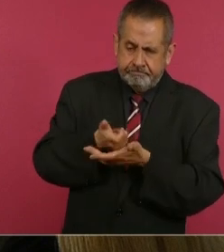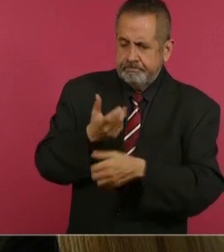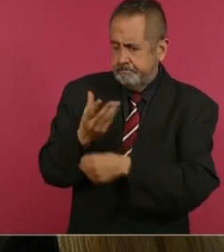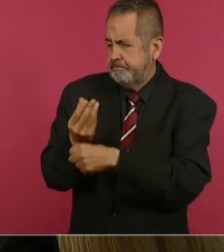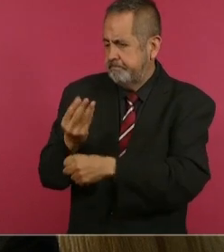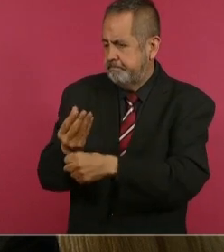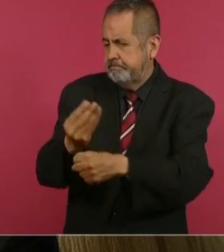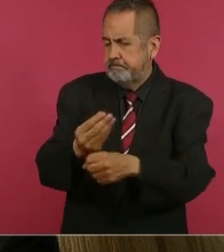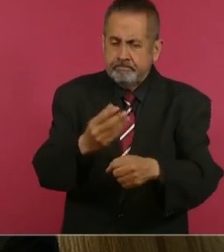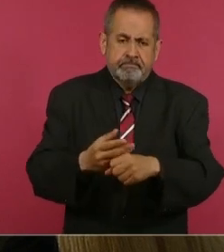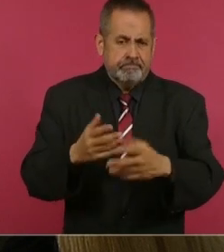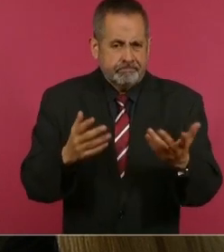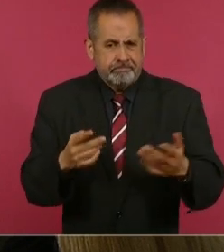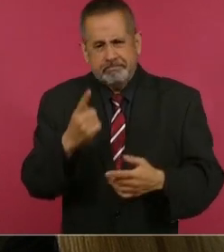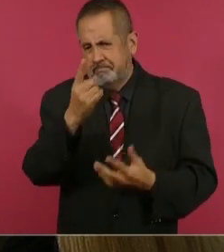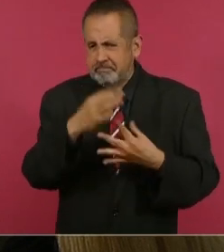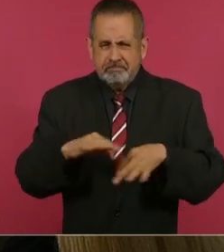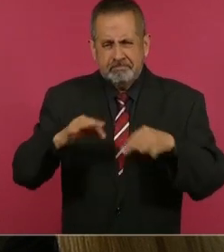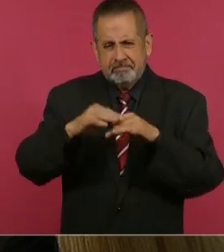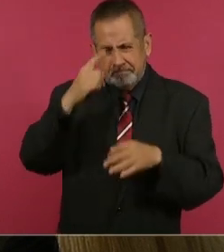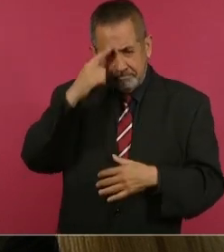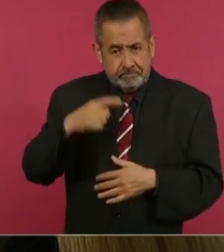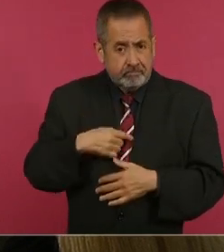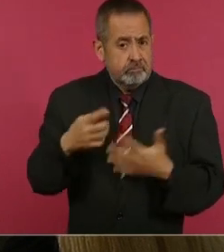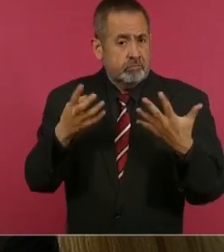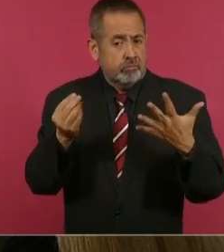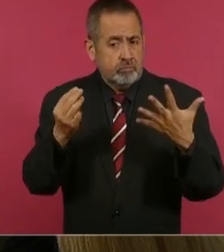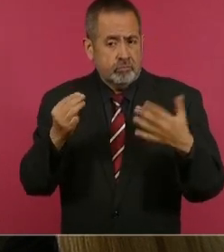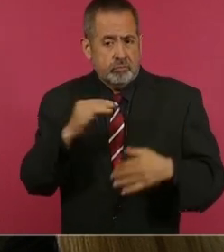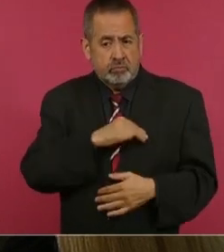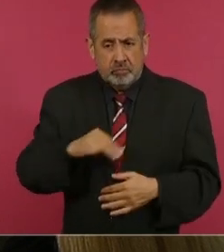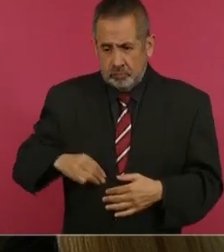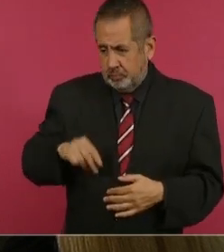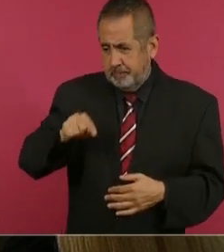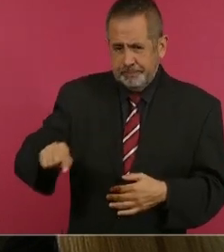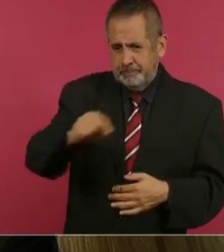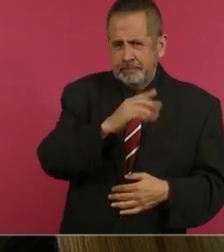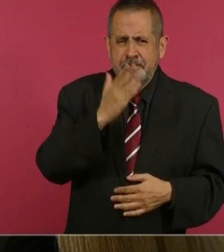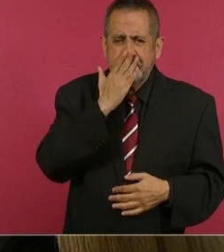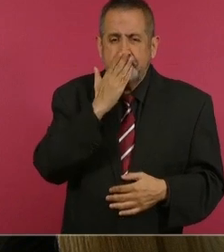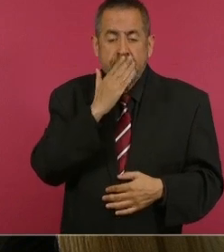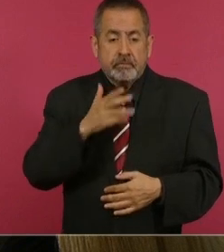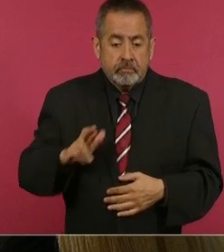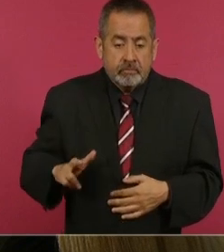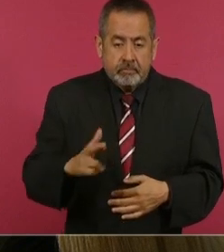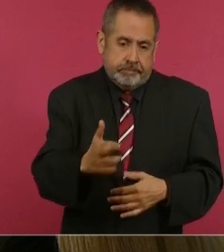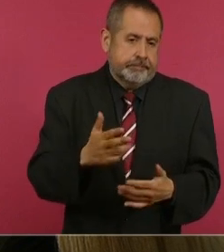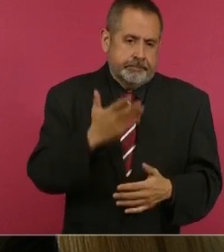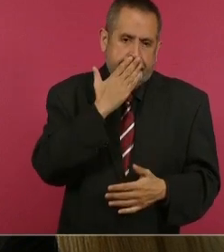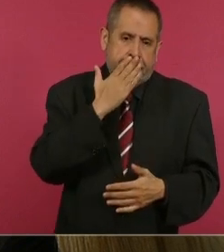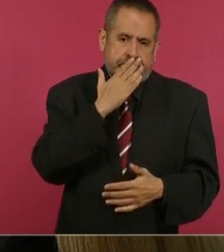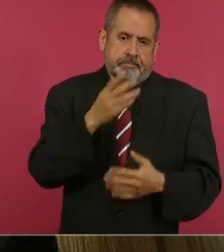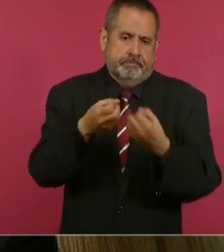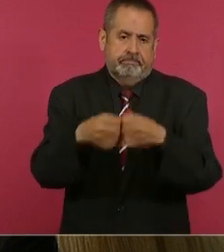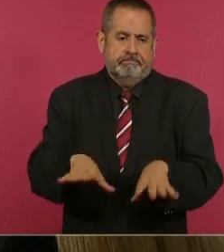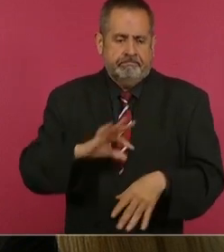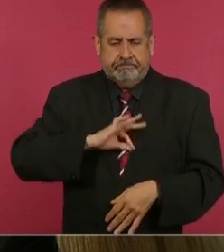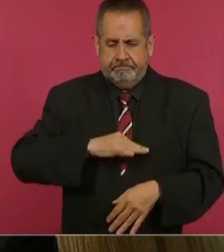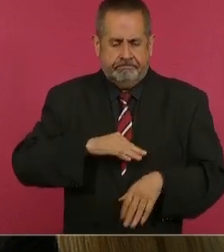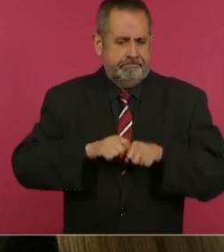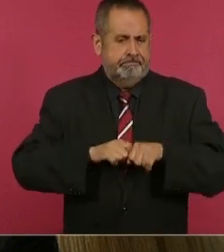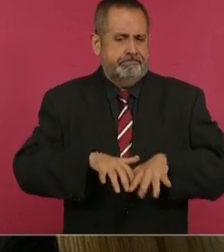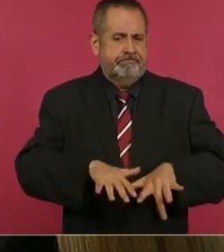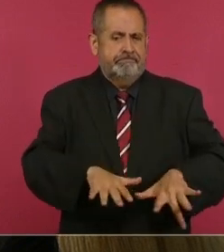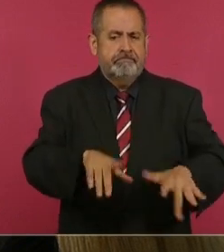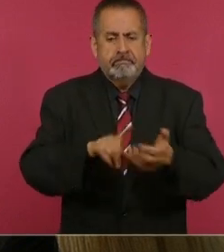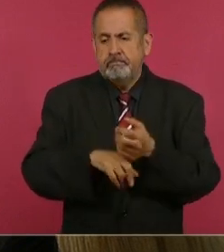relevante para nosotros. Yo insisto, son 9 municipios, es la esencia de Sonora, el río afectado se llama Río Sonora, por cierto,